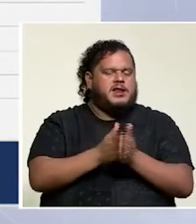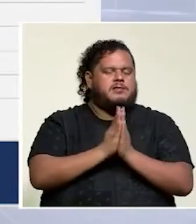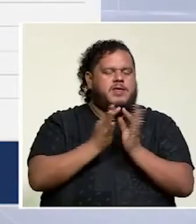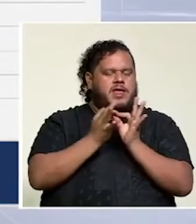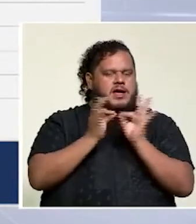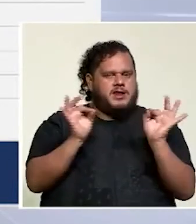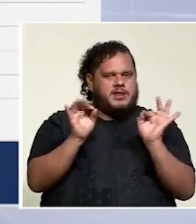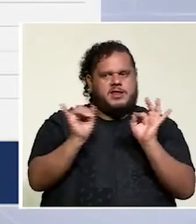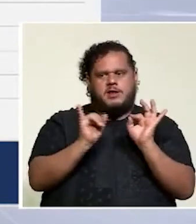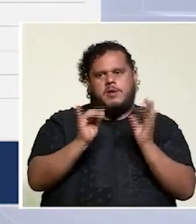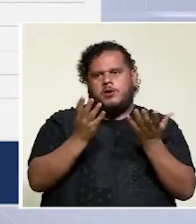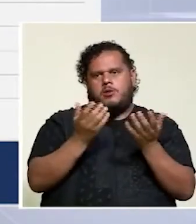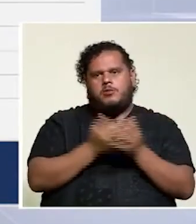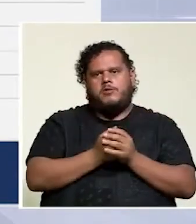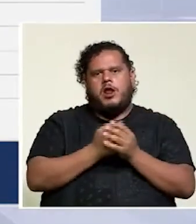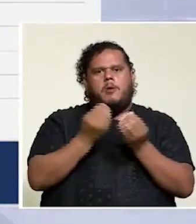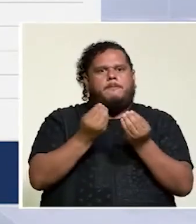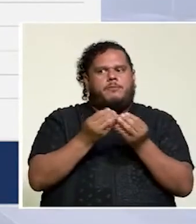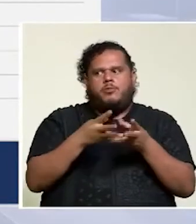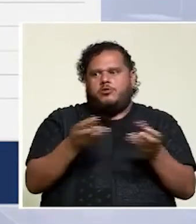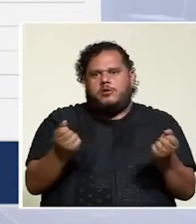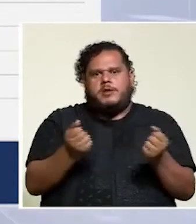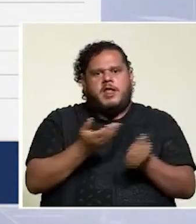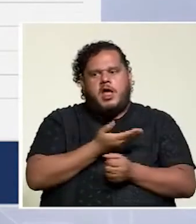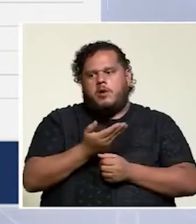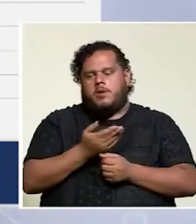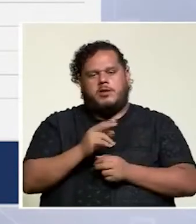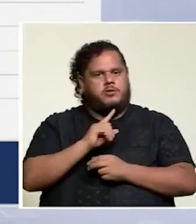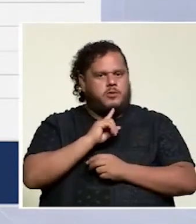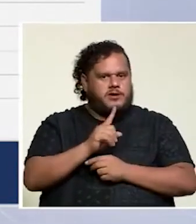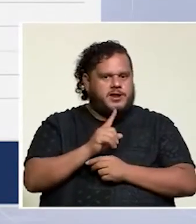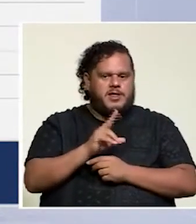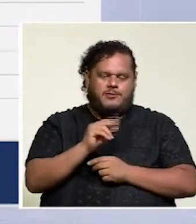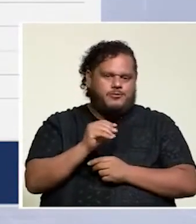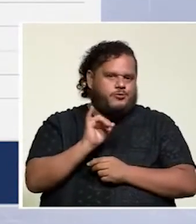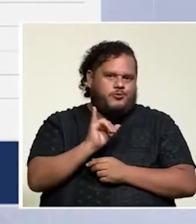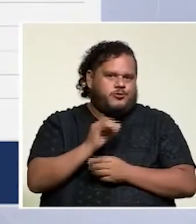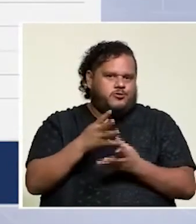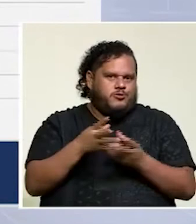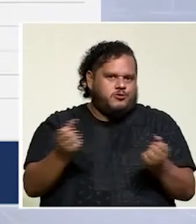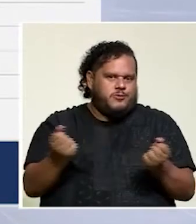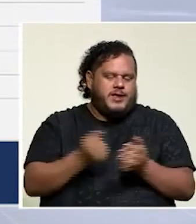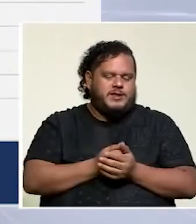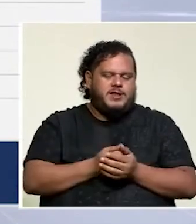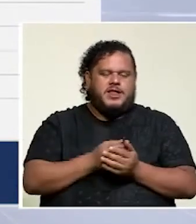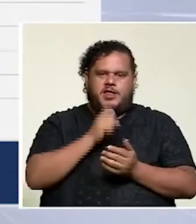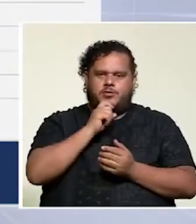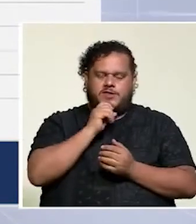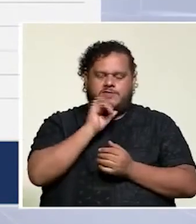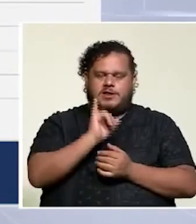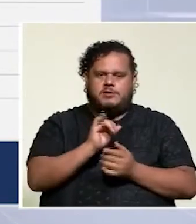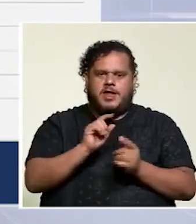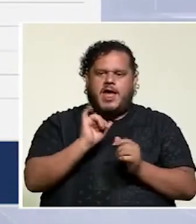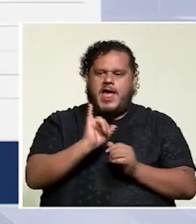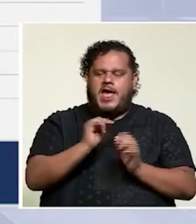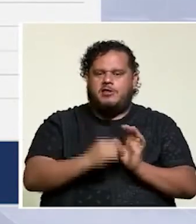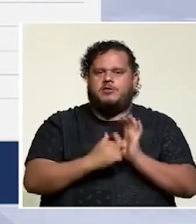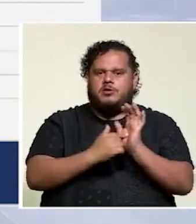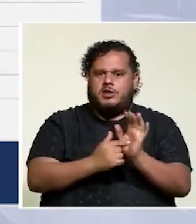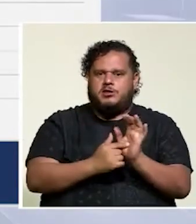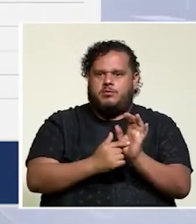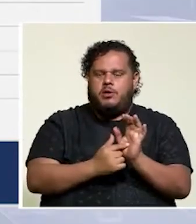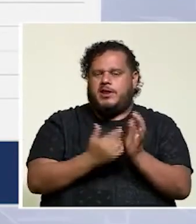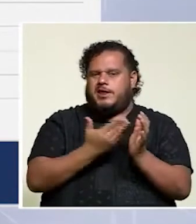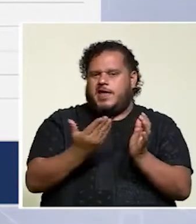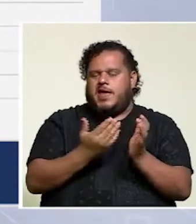si fuesen, digamos, muy solventes, cuando en realidad no lo son, ¿verdad? Es muy difícil que lo sean. Entonces, eso los pone y los